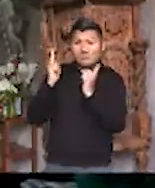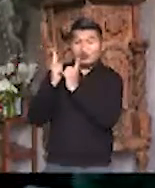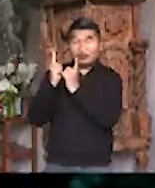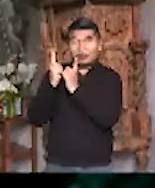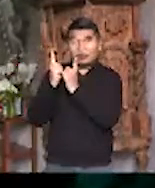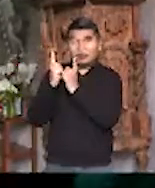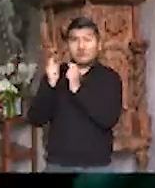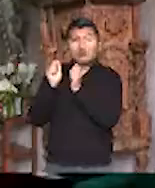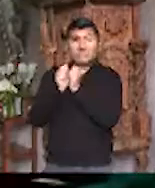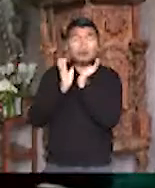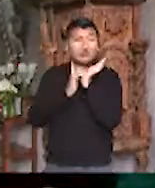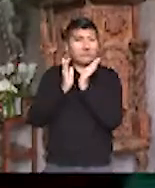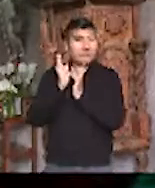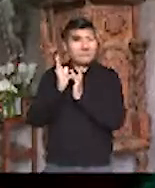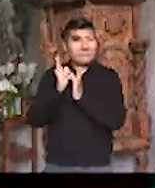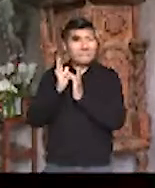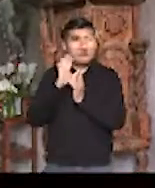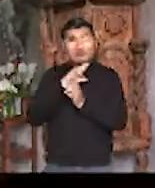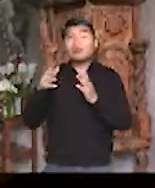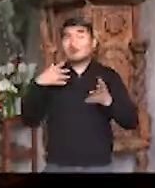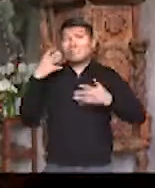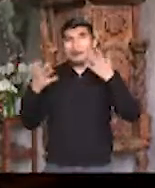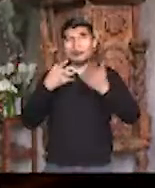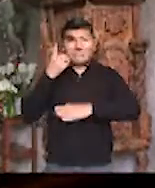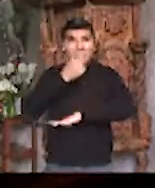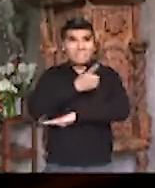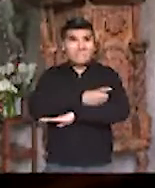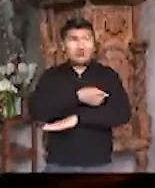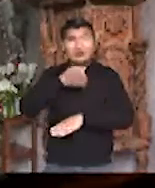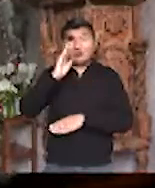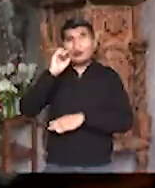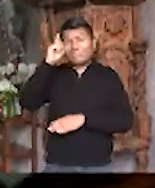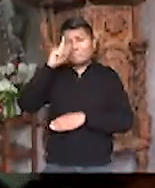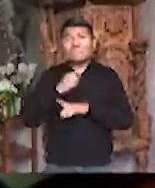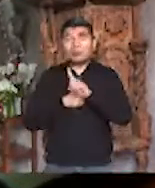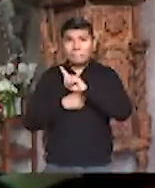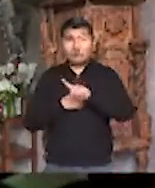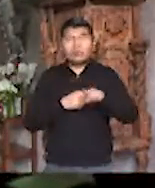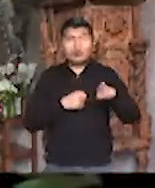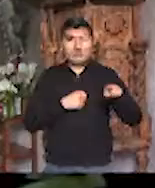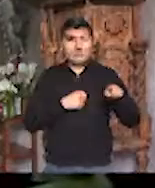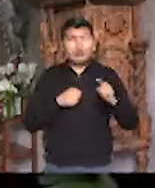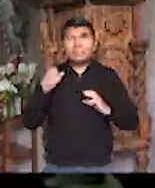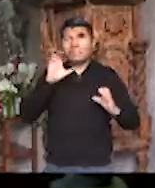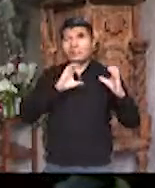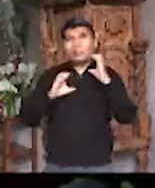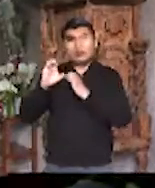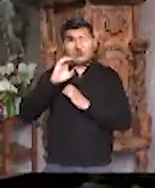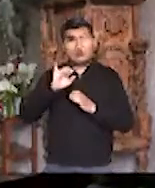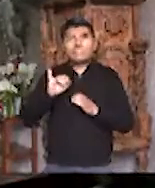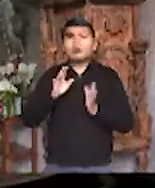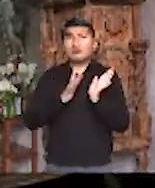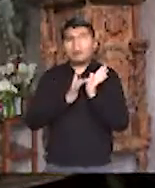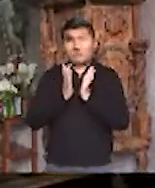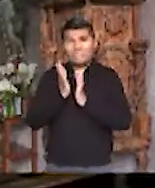y celebrar el día del señor porque ustedes buscan a jesús